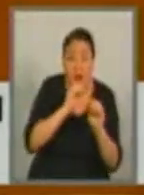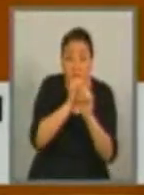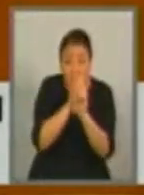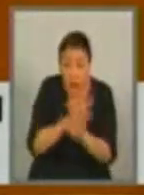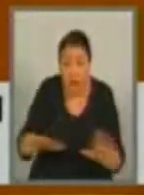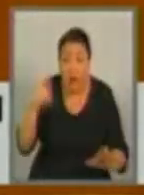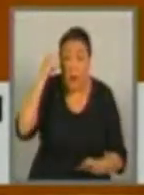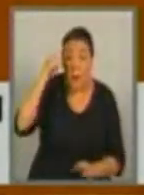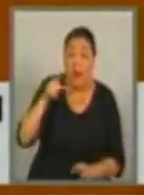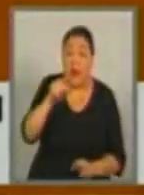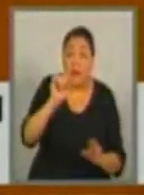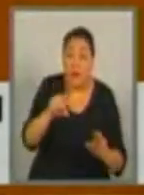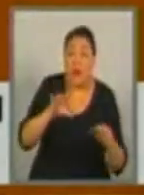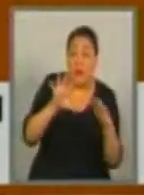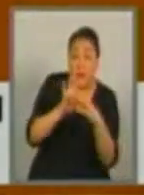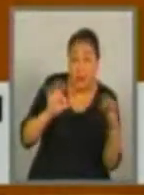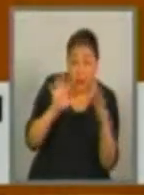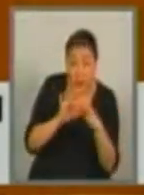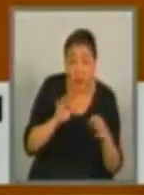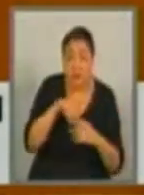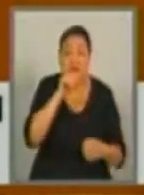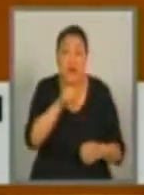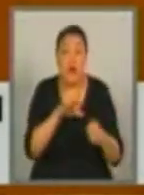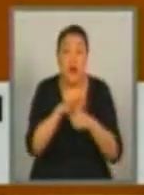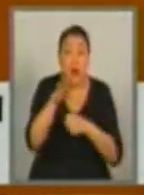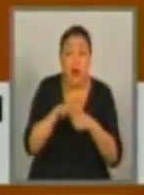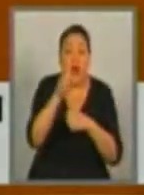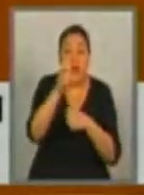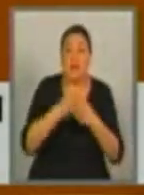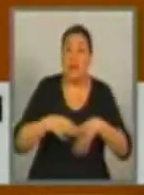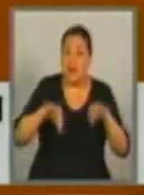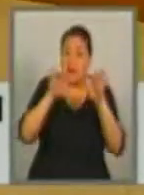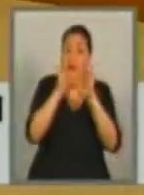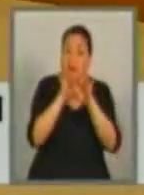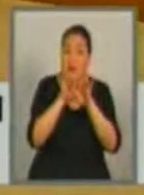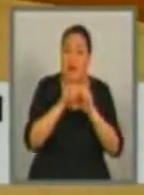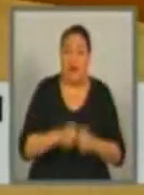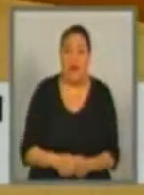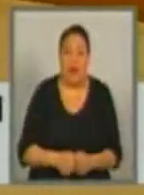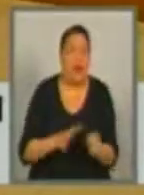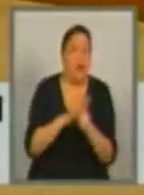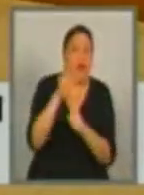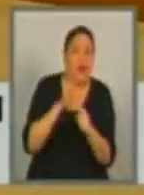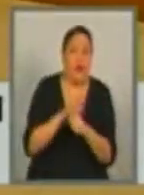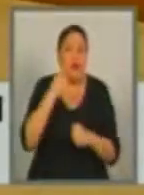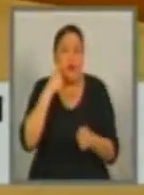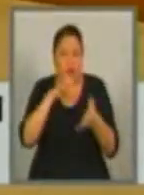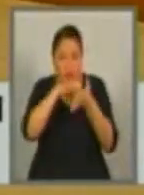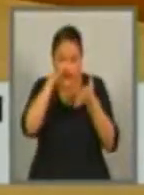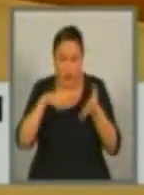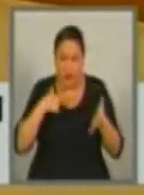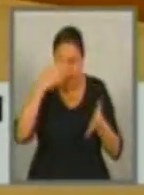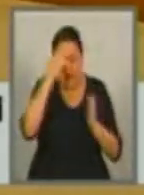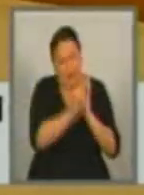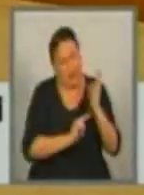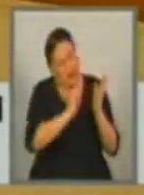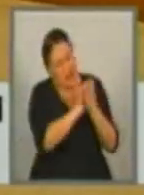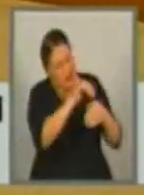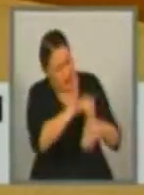su información o atención, son principios rectores, entre otros en la aplicación de esta